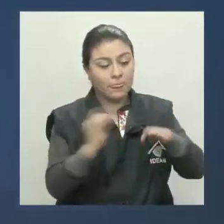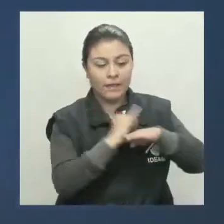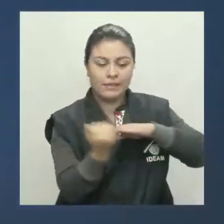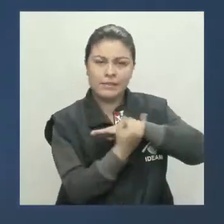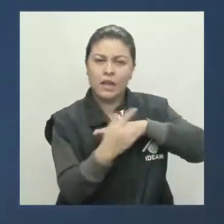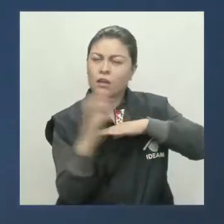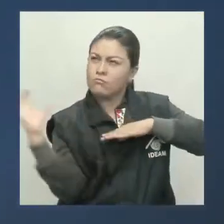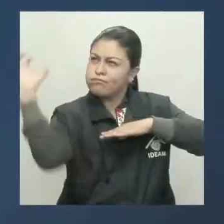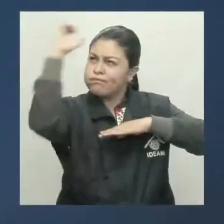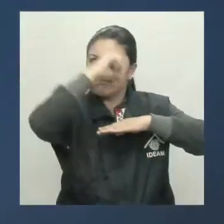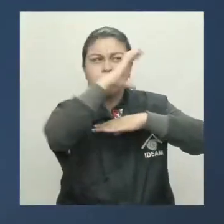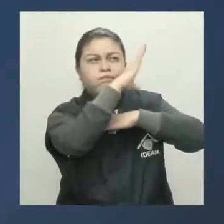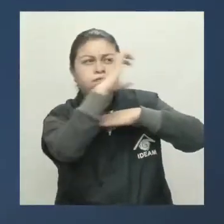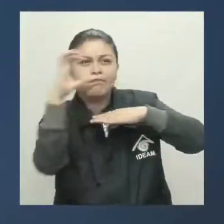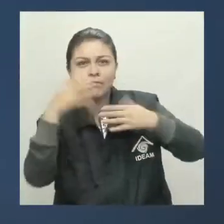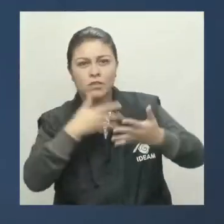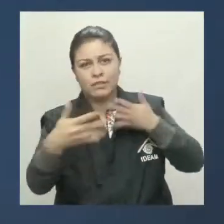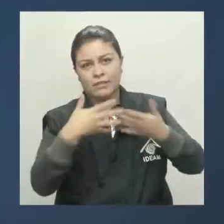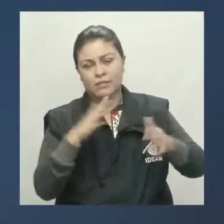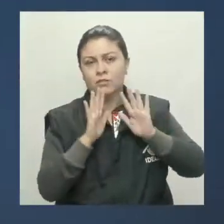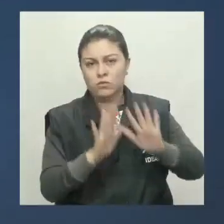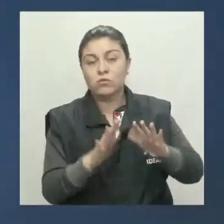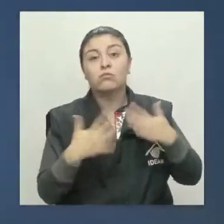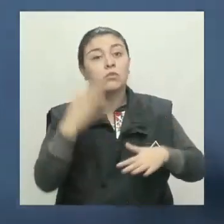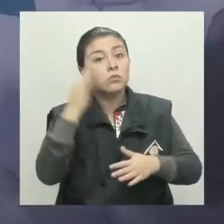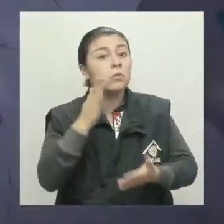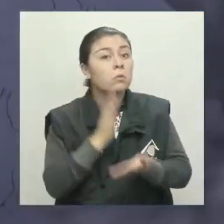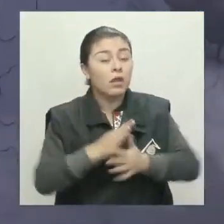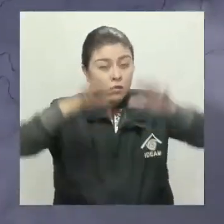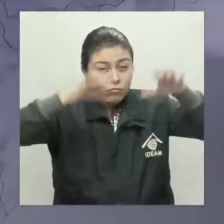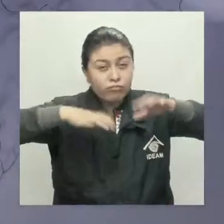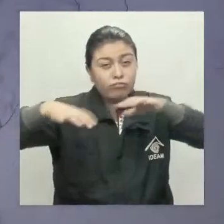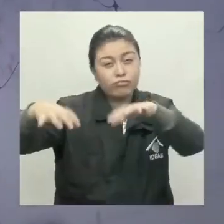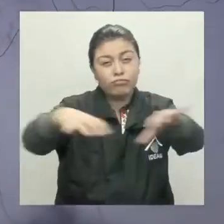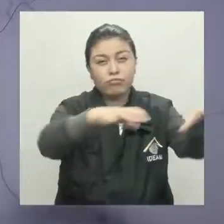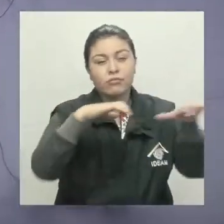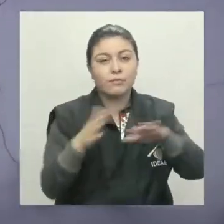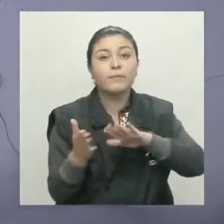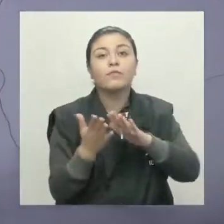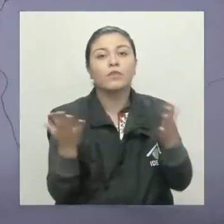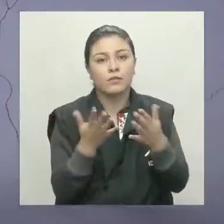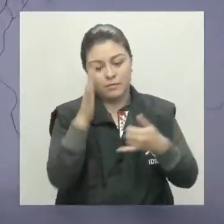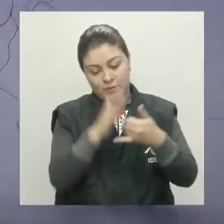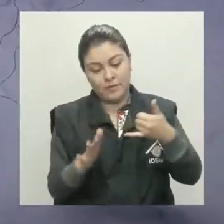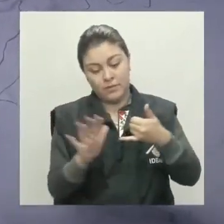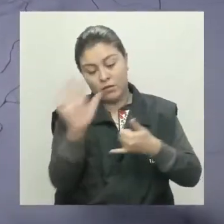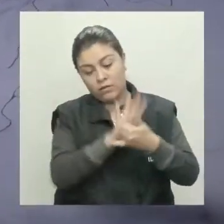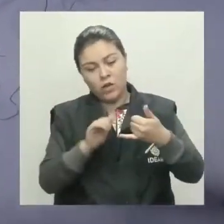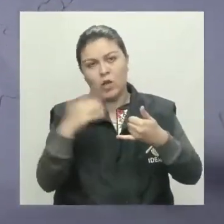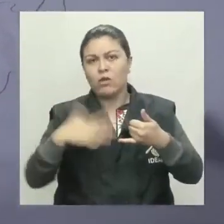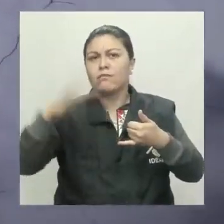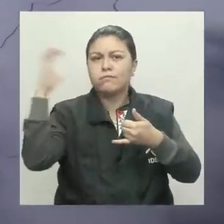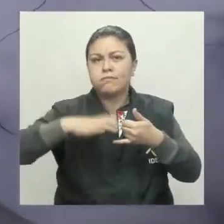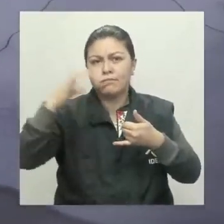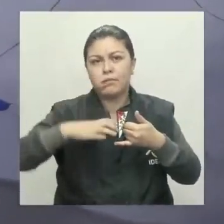con cielos parcialmente nublados, con posibilidad de lluvias ligeras en los alrededores. Hacia el litoral del Pacífico, las lluvias se darán en sectores